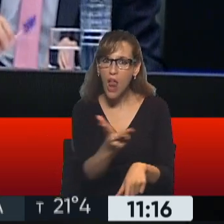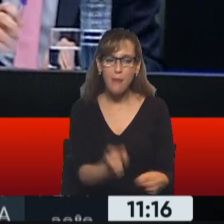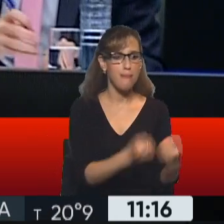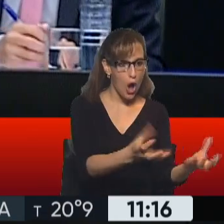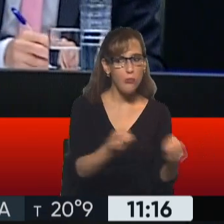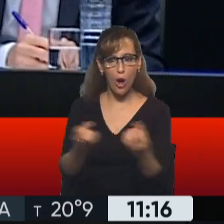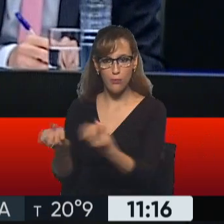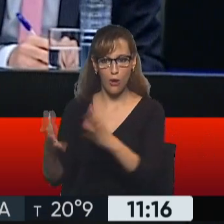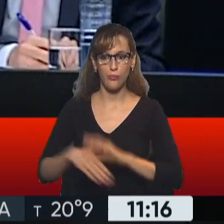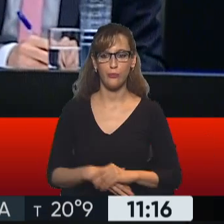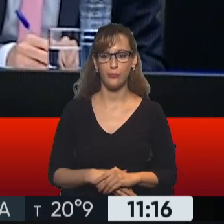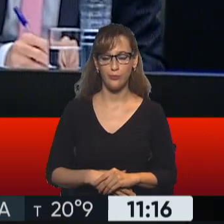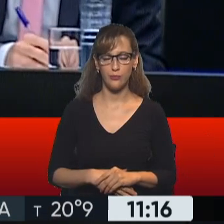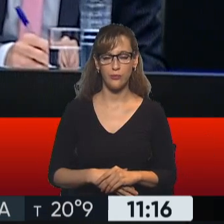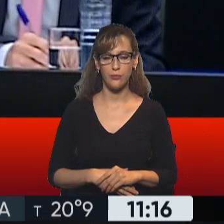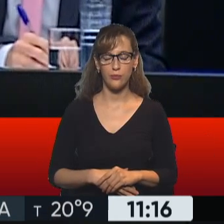La Nación.